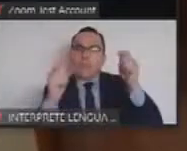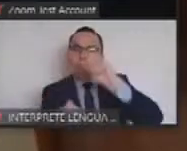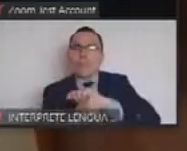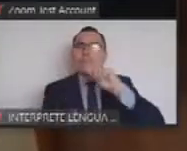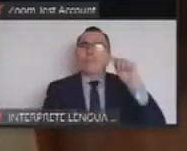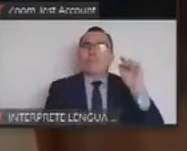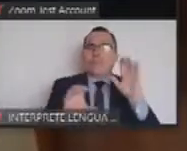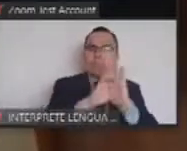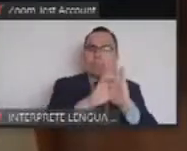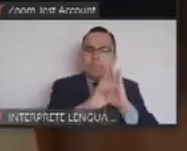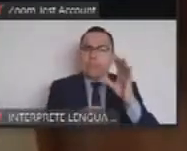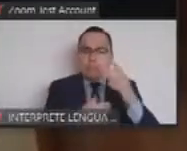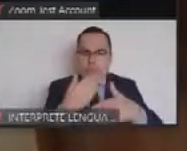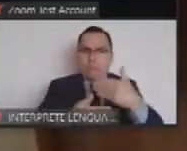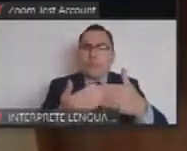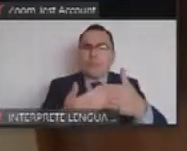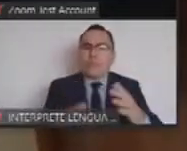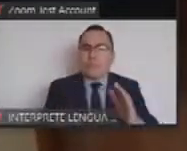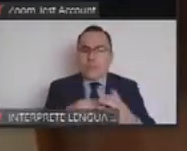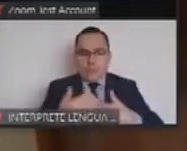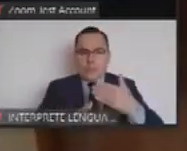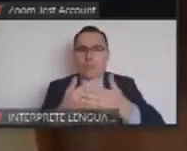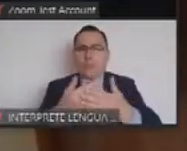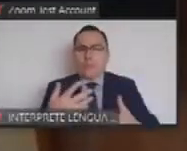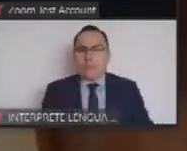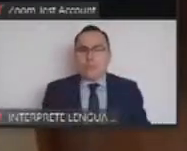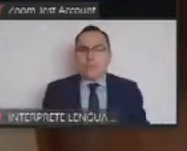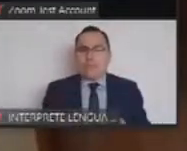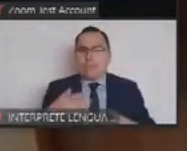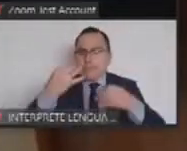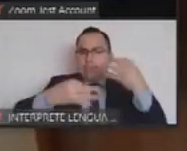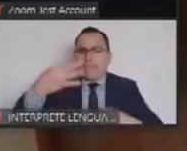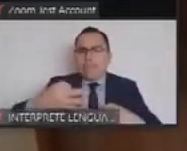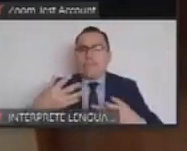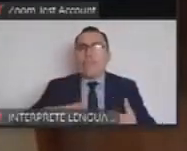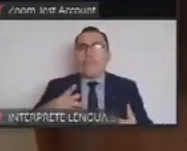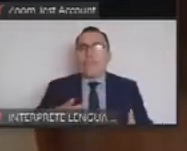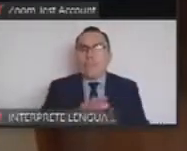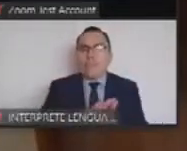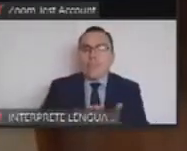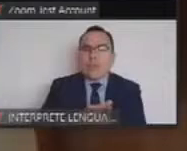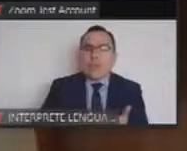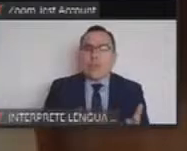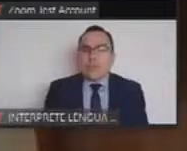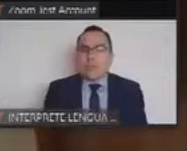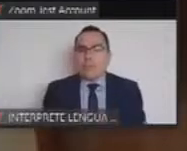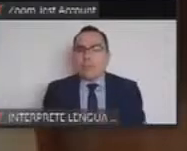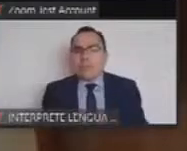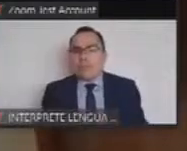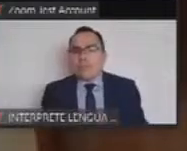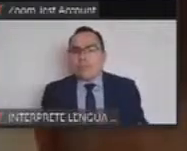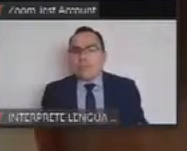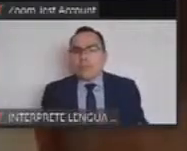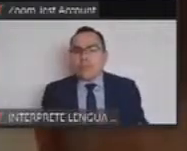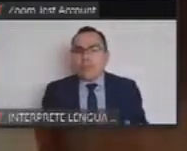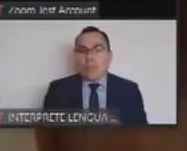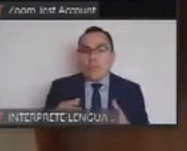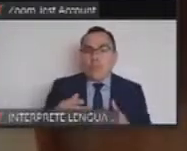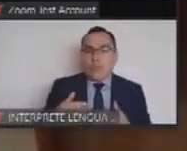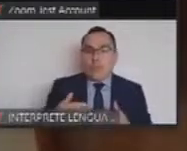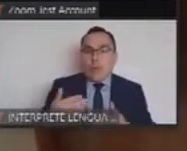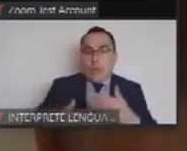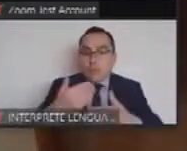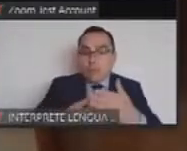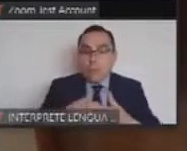Finalmente, lo que quiero destacar es que la oralidad que se introduce a propósito de la